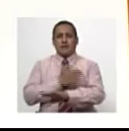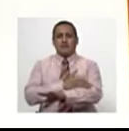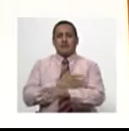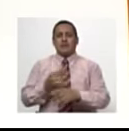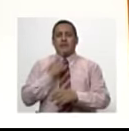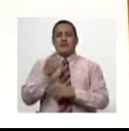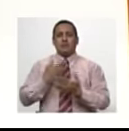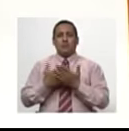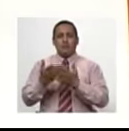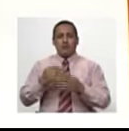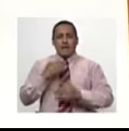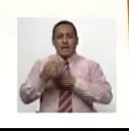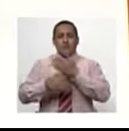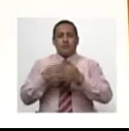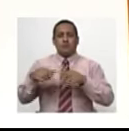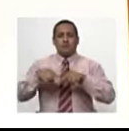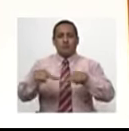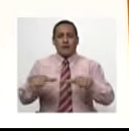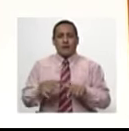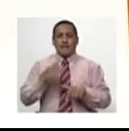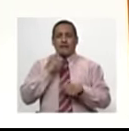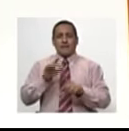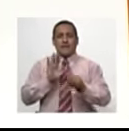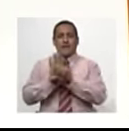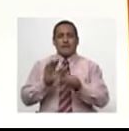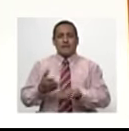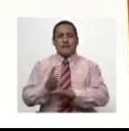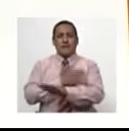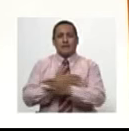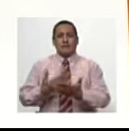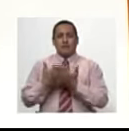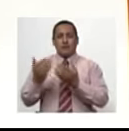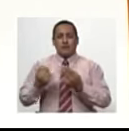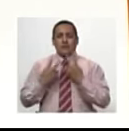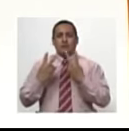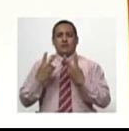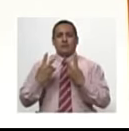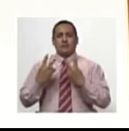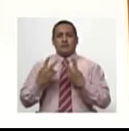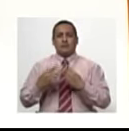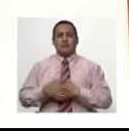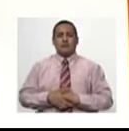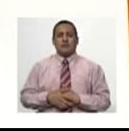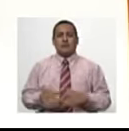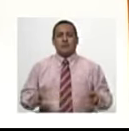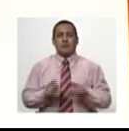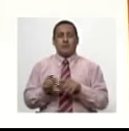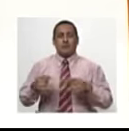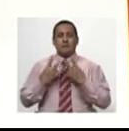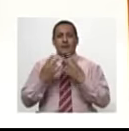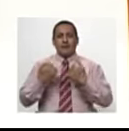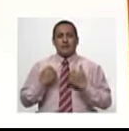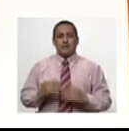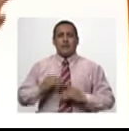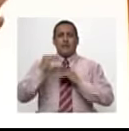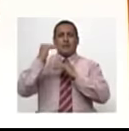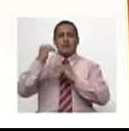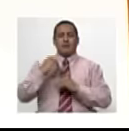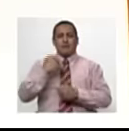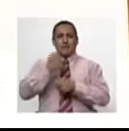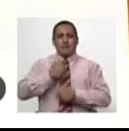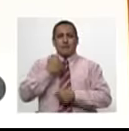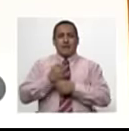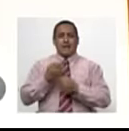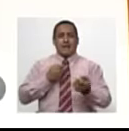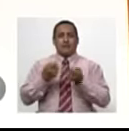Y se salta en una etapa que estaba en la ley, que decía primero hay que acreditar para ver que tienes la capacidad para hacer la gestión.